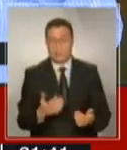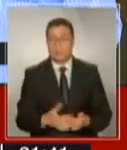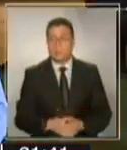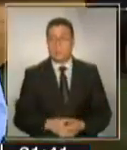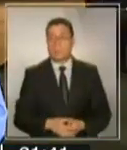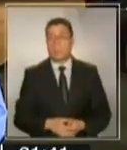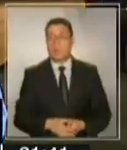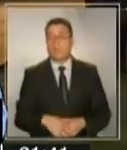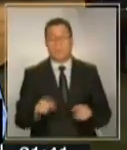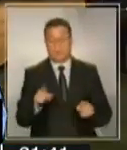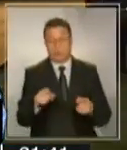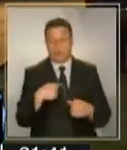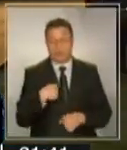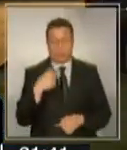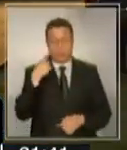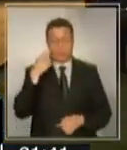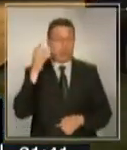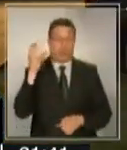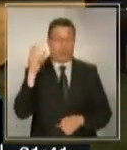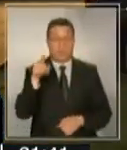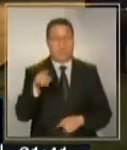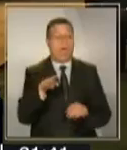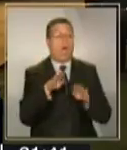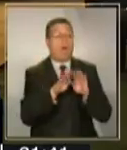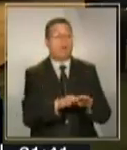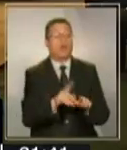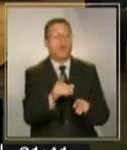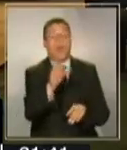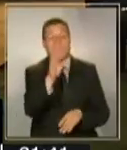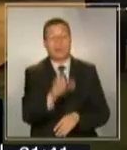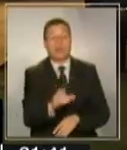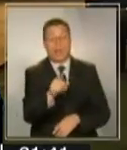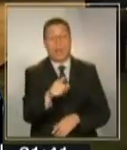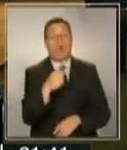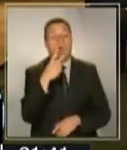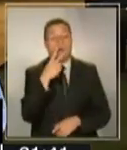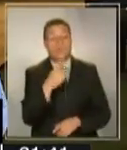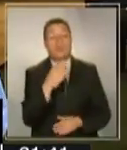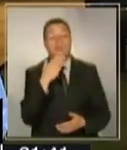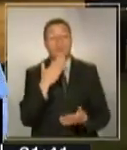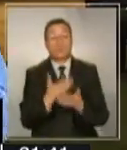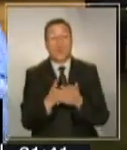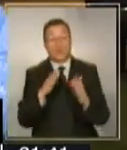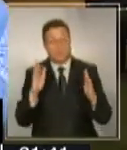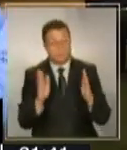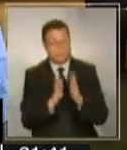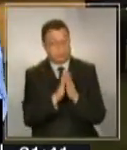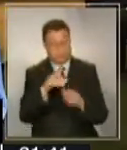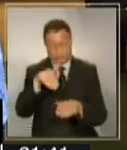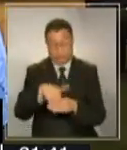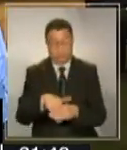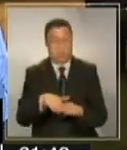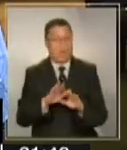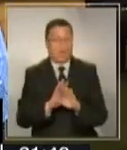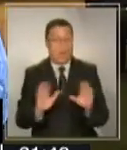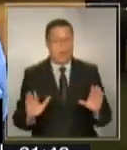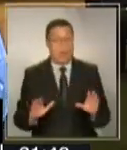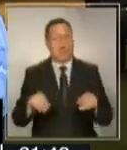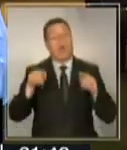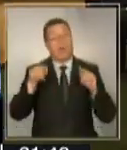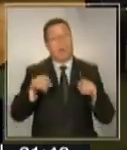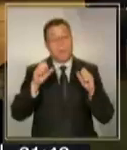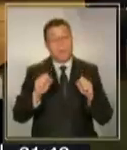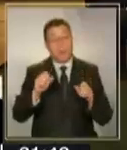No, eso lo desconozco. El apoyo que tiene una persona se ve cuando se enfrenta a las urnas, pero desde luego, para